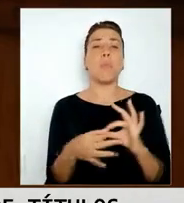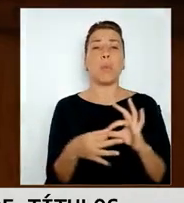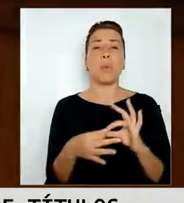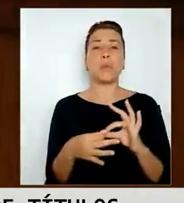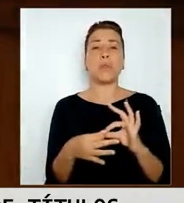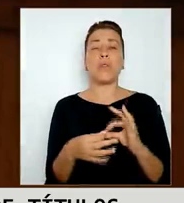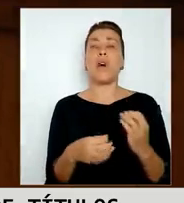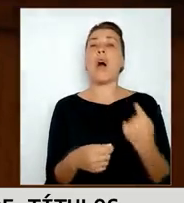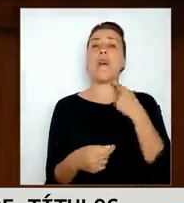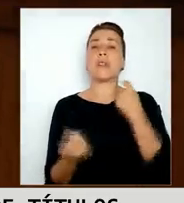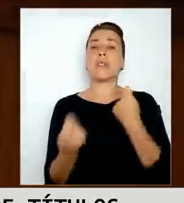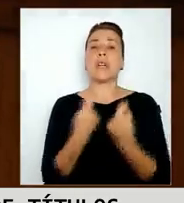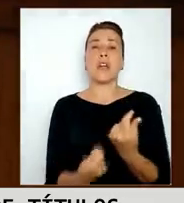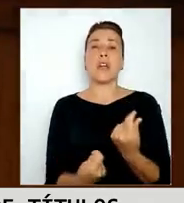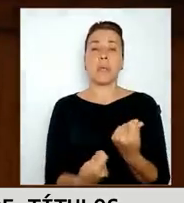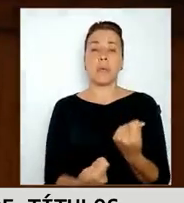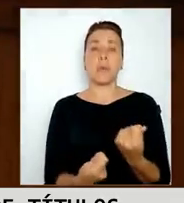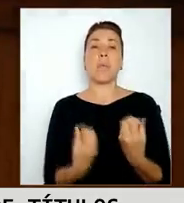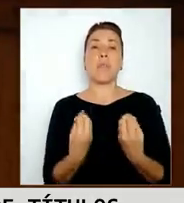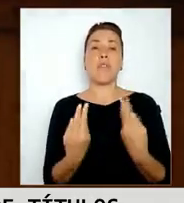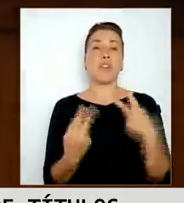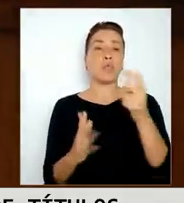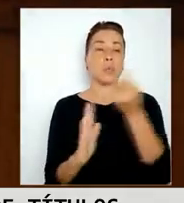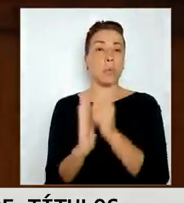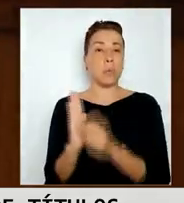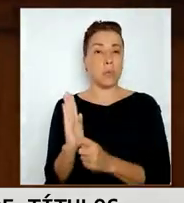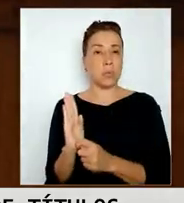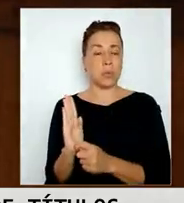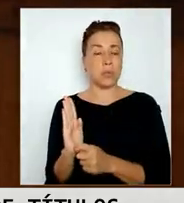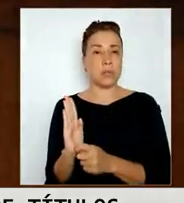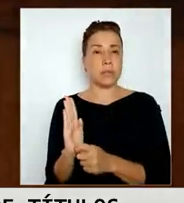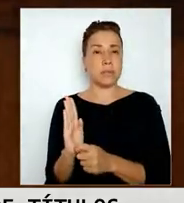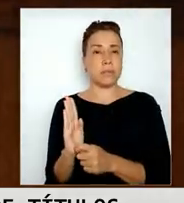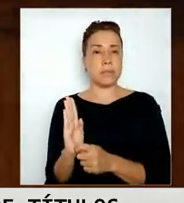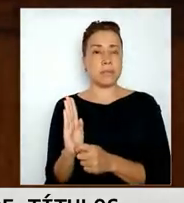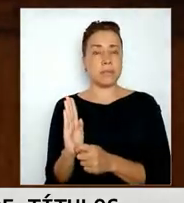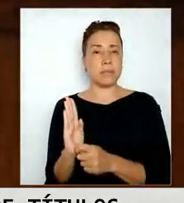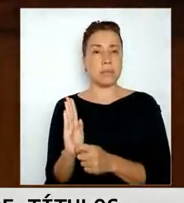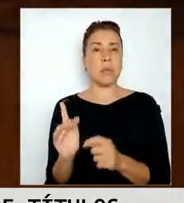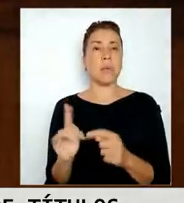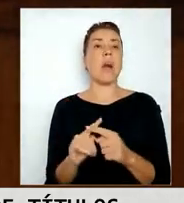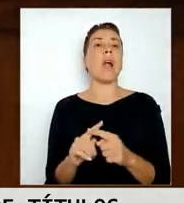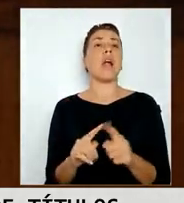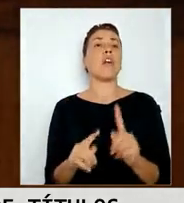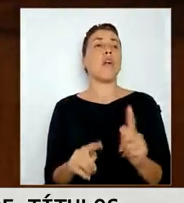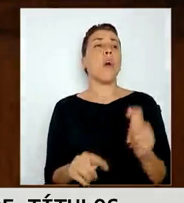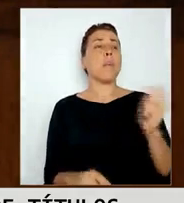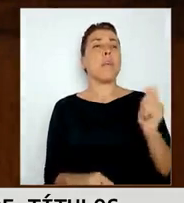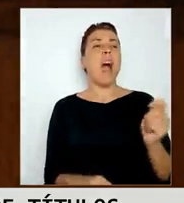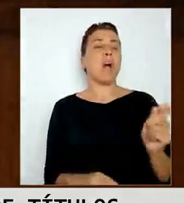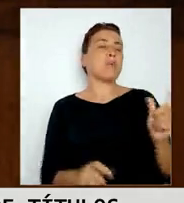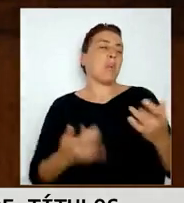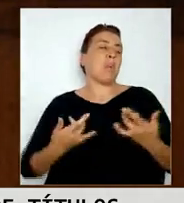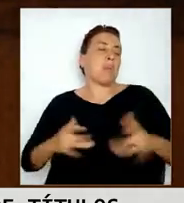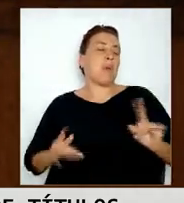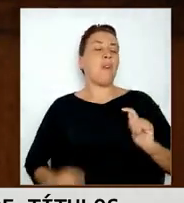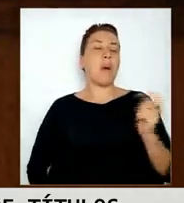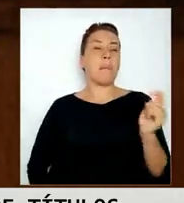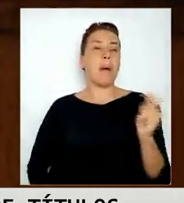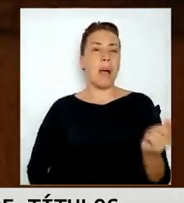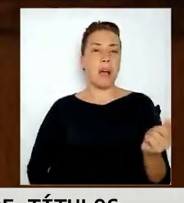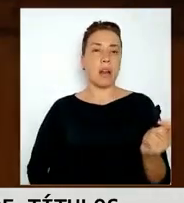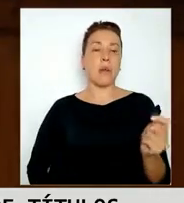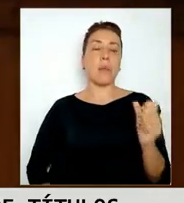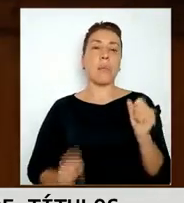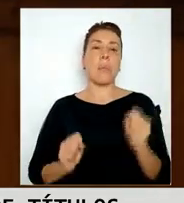provocaría en su presupuesto al generarse el incentivo negativo de no pago de los aranceles por los estudiantes pudiendo contravenirse el